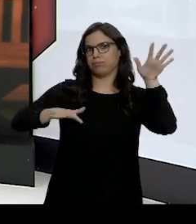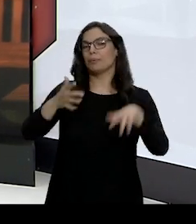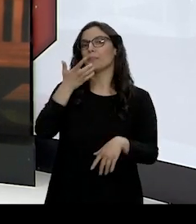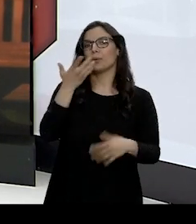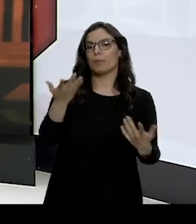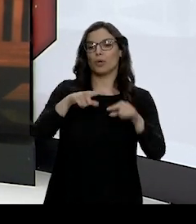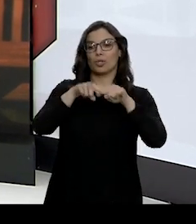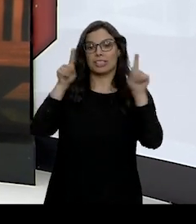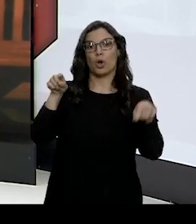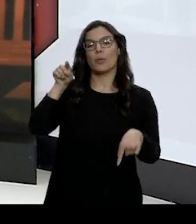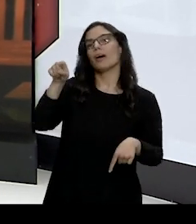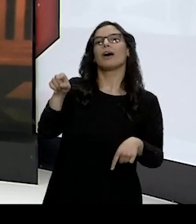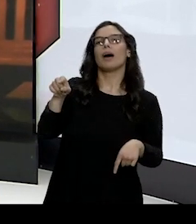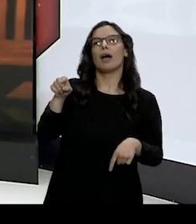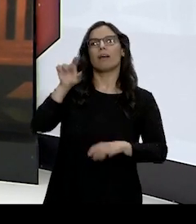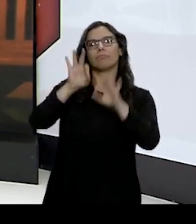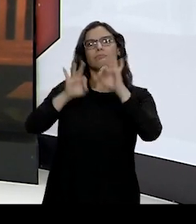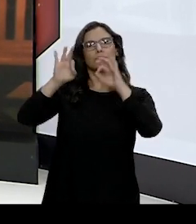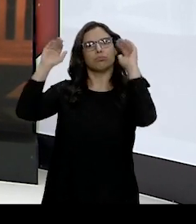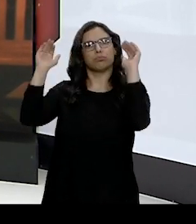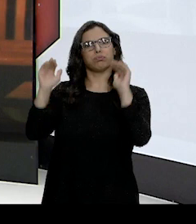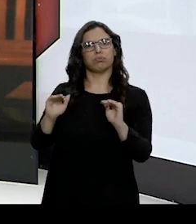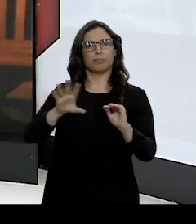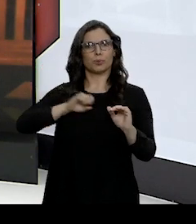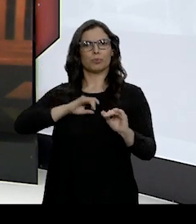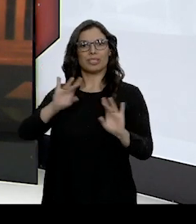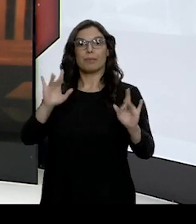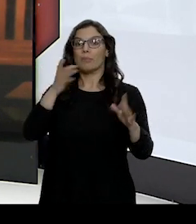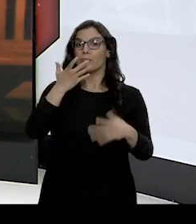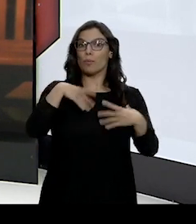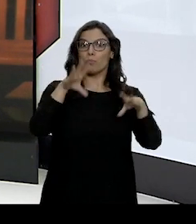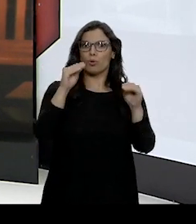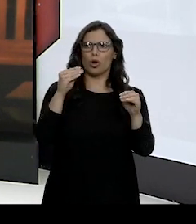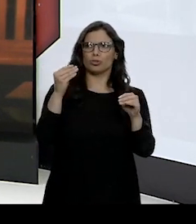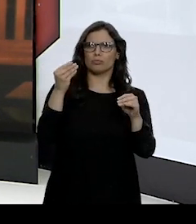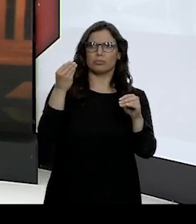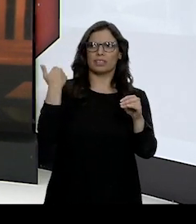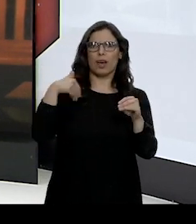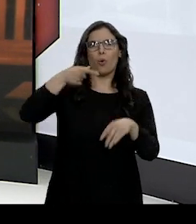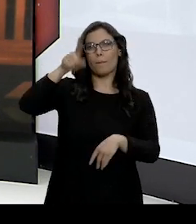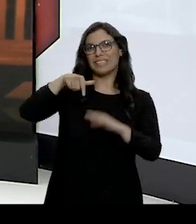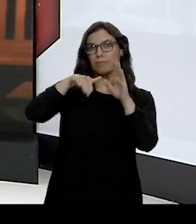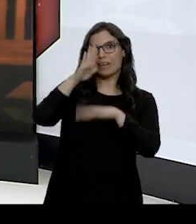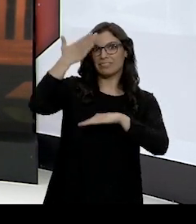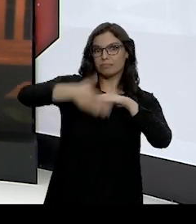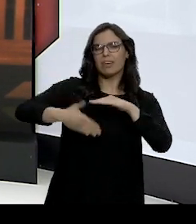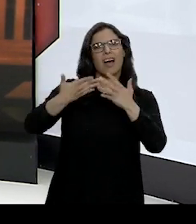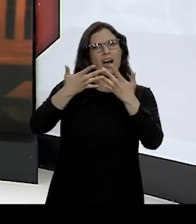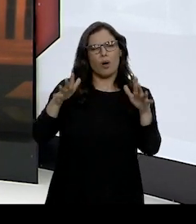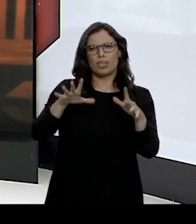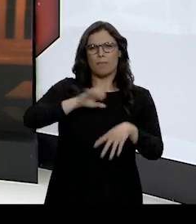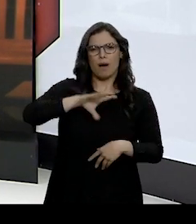en Segovia han logrado rebajar la incidencia, pero Burgos, pese a llevar cerrada desde hace un mes, continúa con la